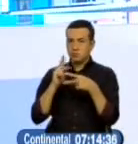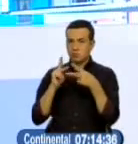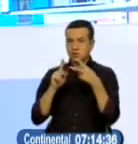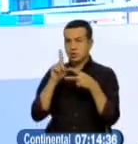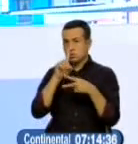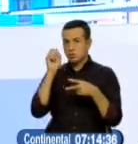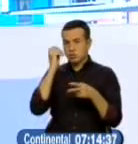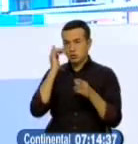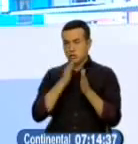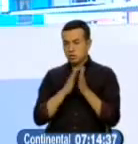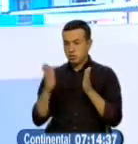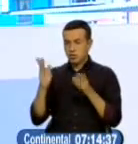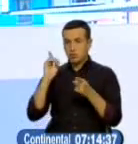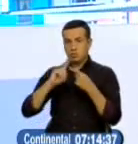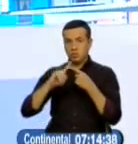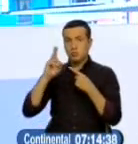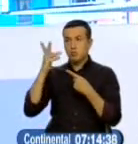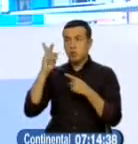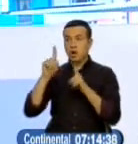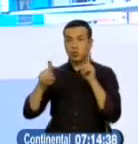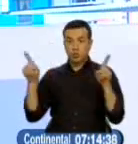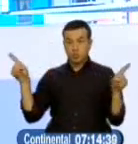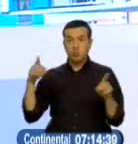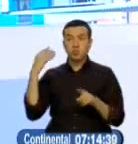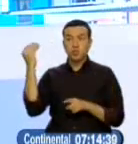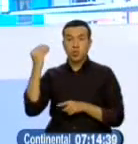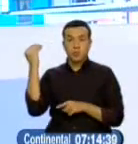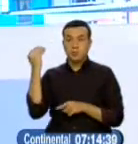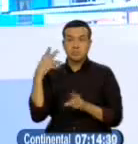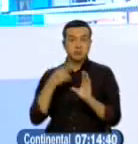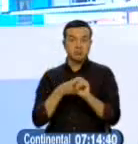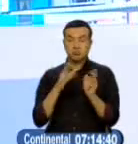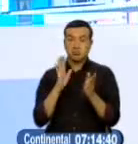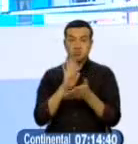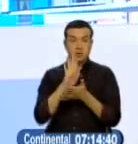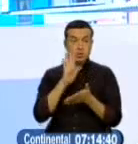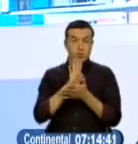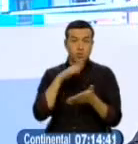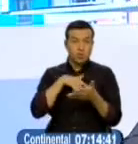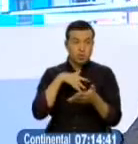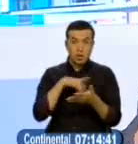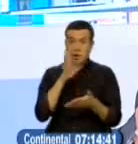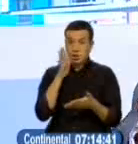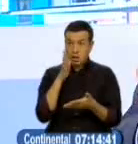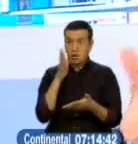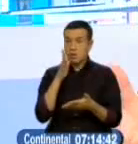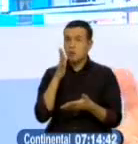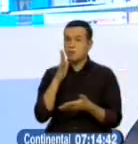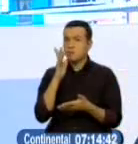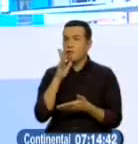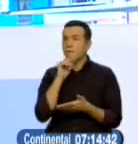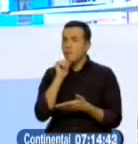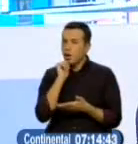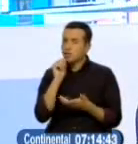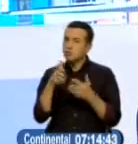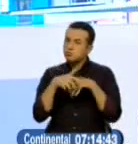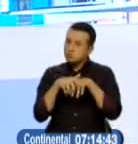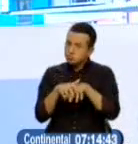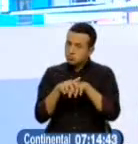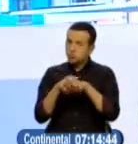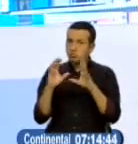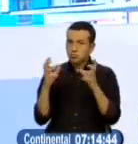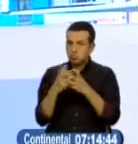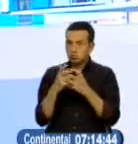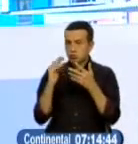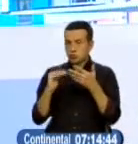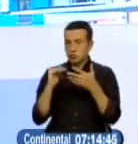100 días. Uno es el rezago estudiantil. Efectivamente, por la falta de integralidad del sistema en